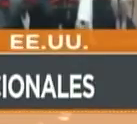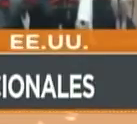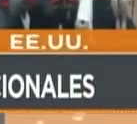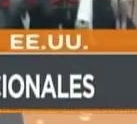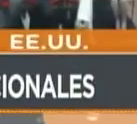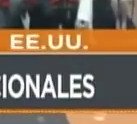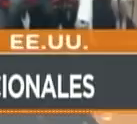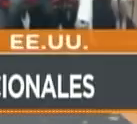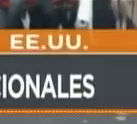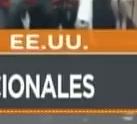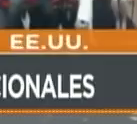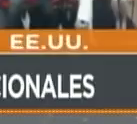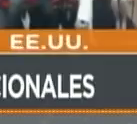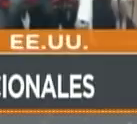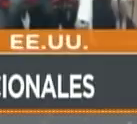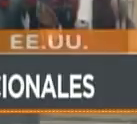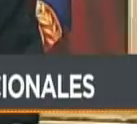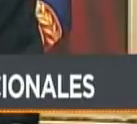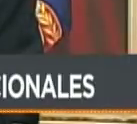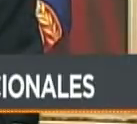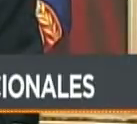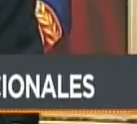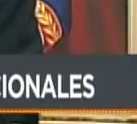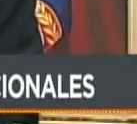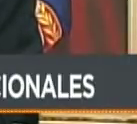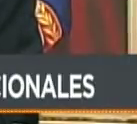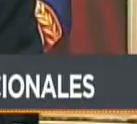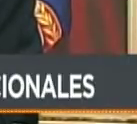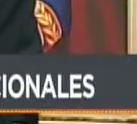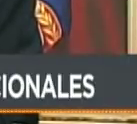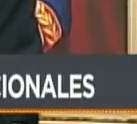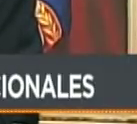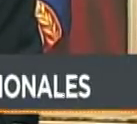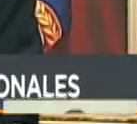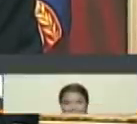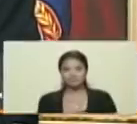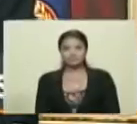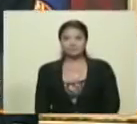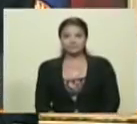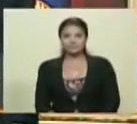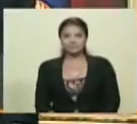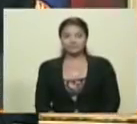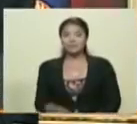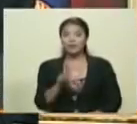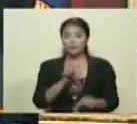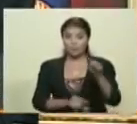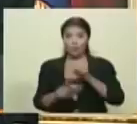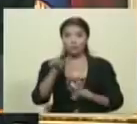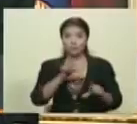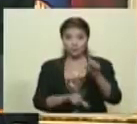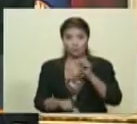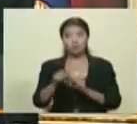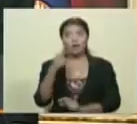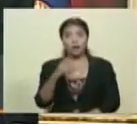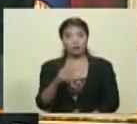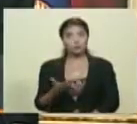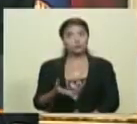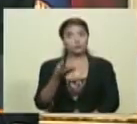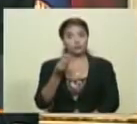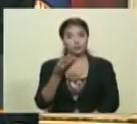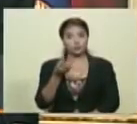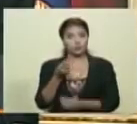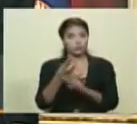246.992 personas por Facebook Live, igual por Twitter. Por Twitter también hay un importante número